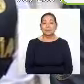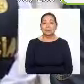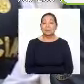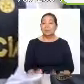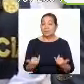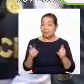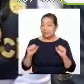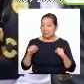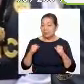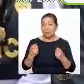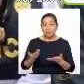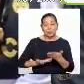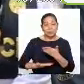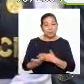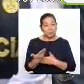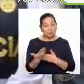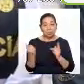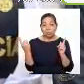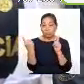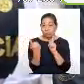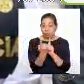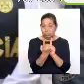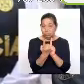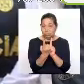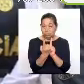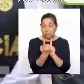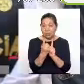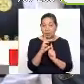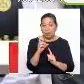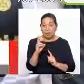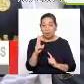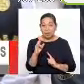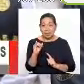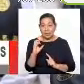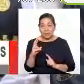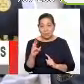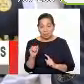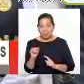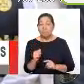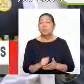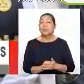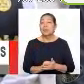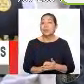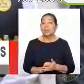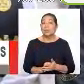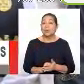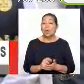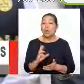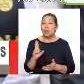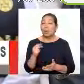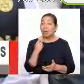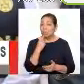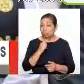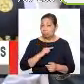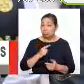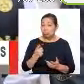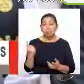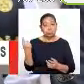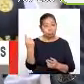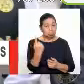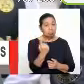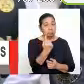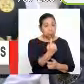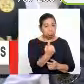Así es, compañeros, ¿cómo están? Buenos días. Nos encontramos exactamente en la DIRINCRI, donde el ministro del Interior, junto a jefes de